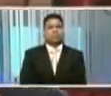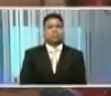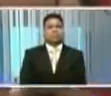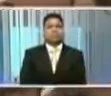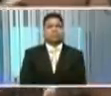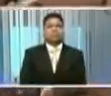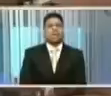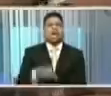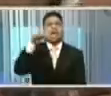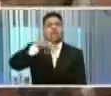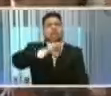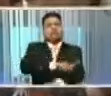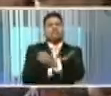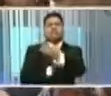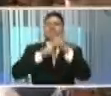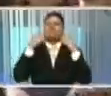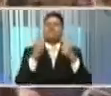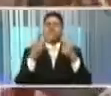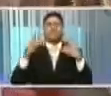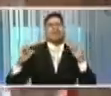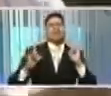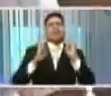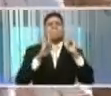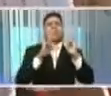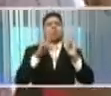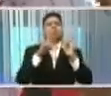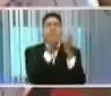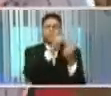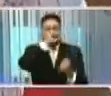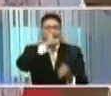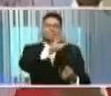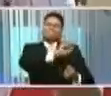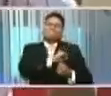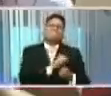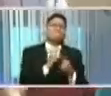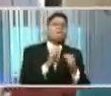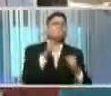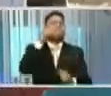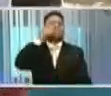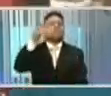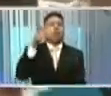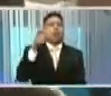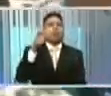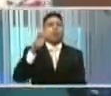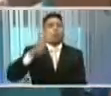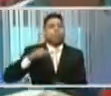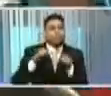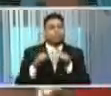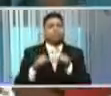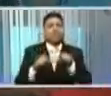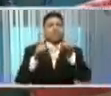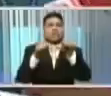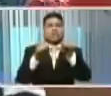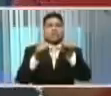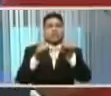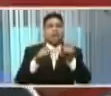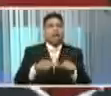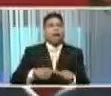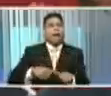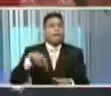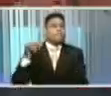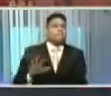Aquí hay fuerza, aquí hay amor, aquí hay pasión, aquí hay pueblo y seguirá habiendo